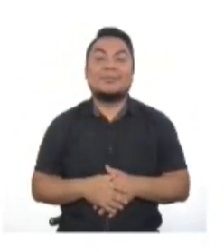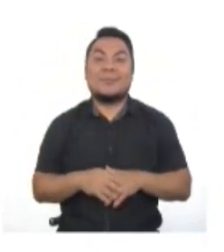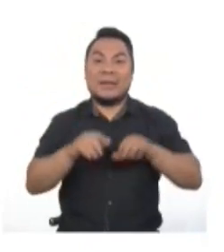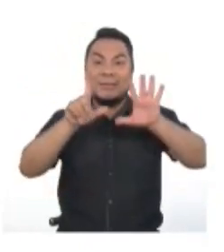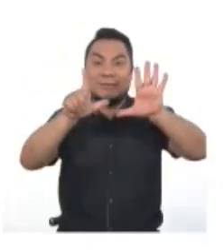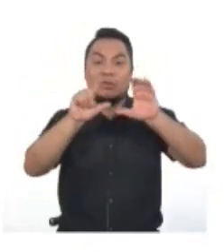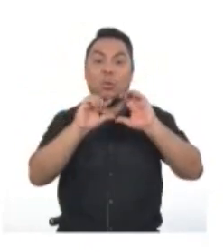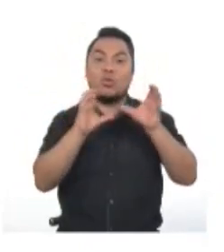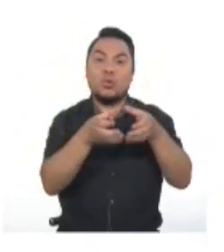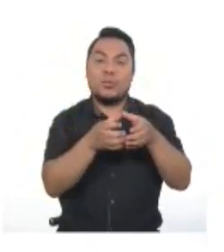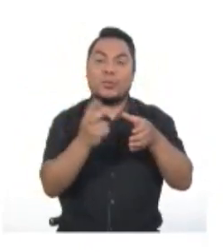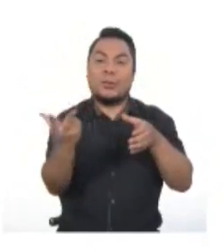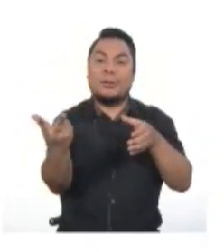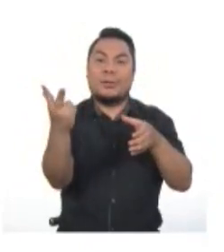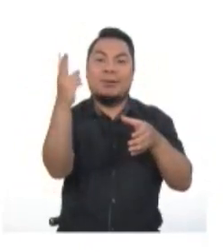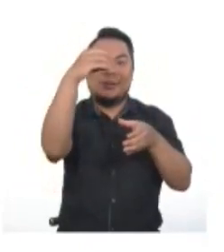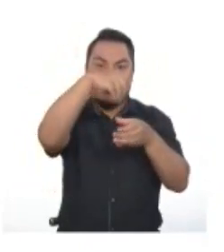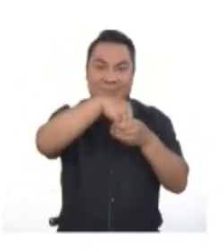7 grupos,